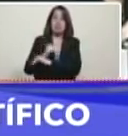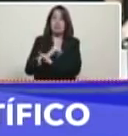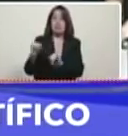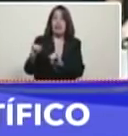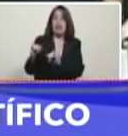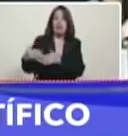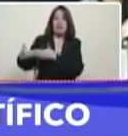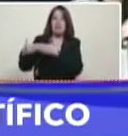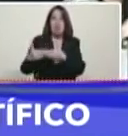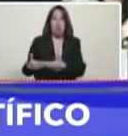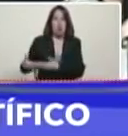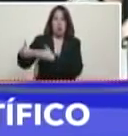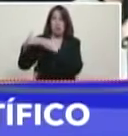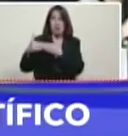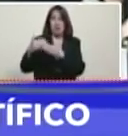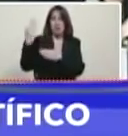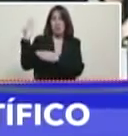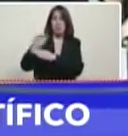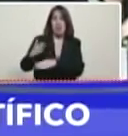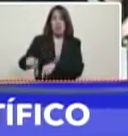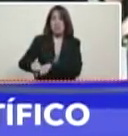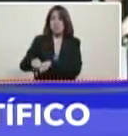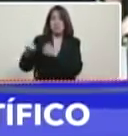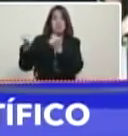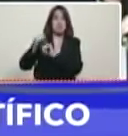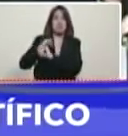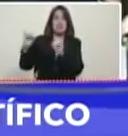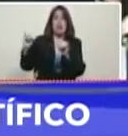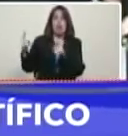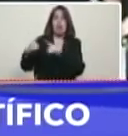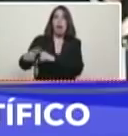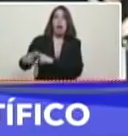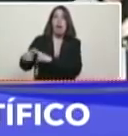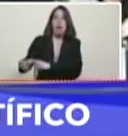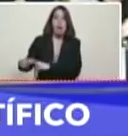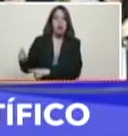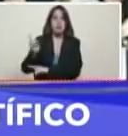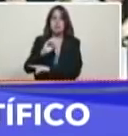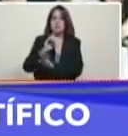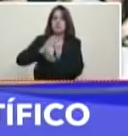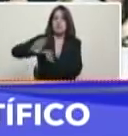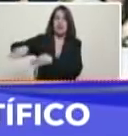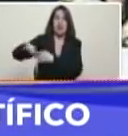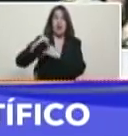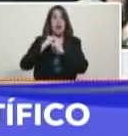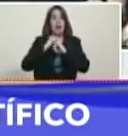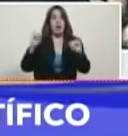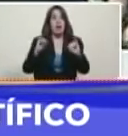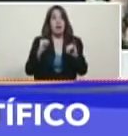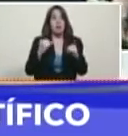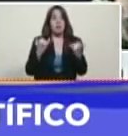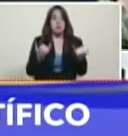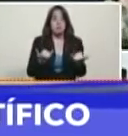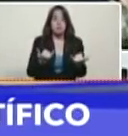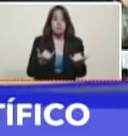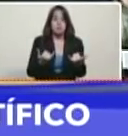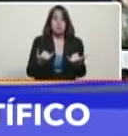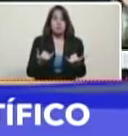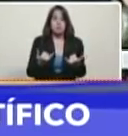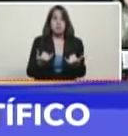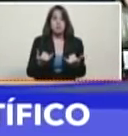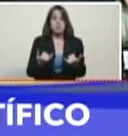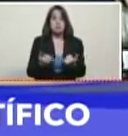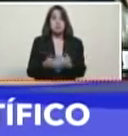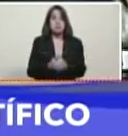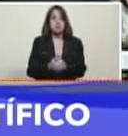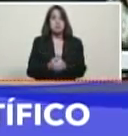neocolonialista, porque va dirigido a romper con las cadenas que, bueno, en el pasado expoliaban nuestros recursos y nuestras materias